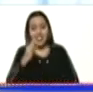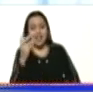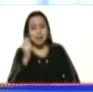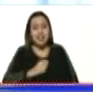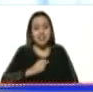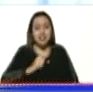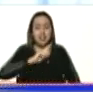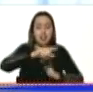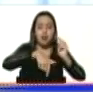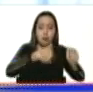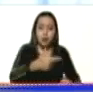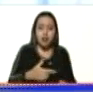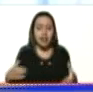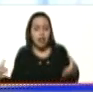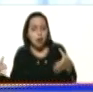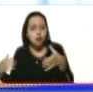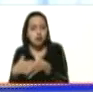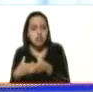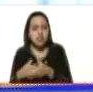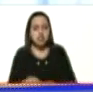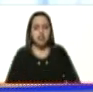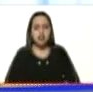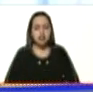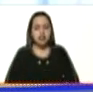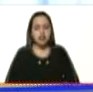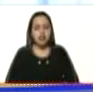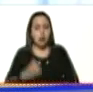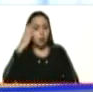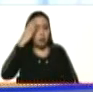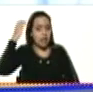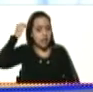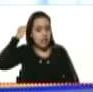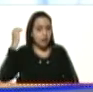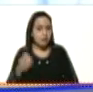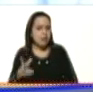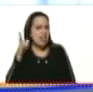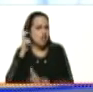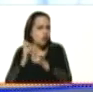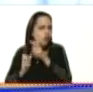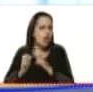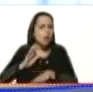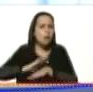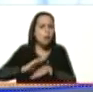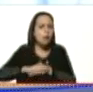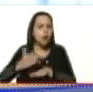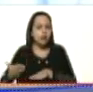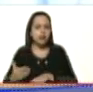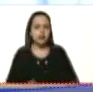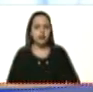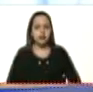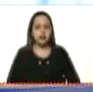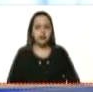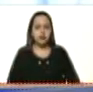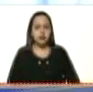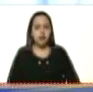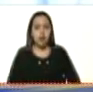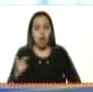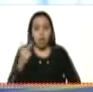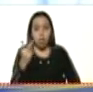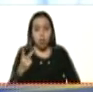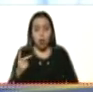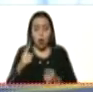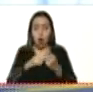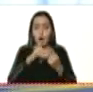después, reunirse con el generalísimo para escuchar los motivos de la capitulación. Ambos héroes